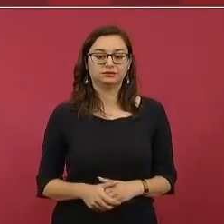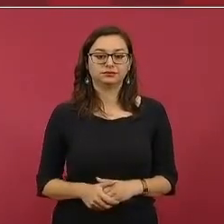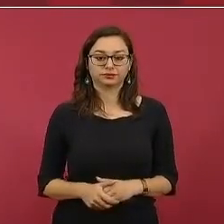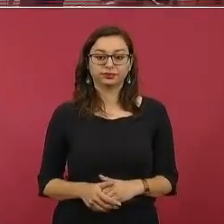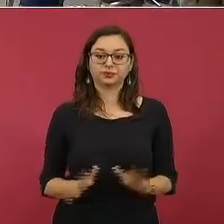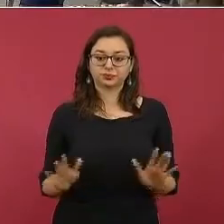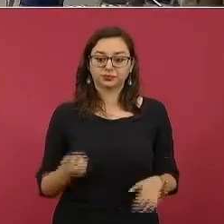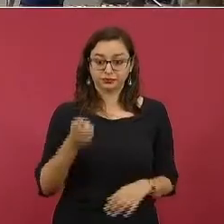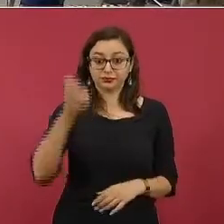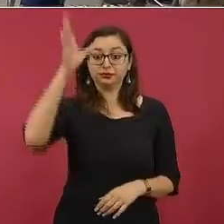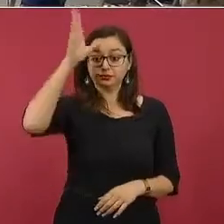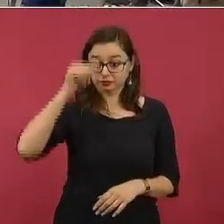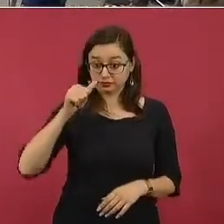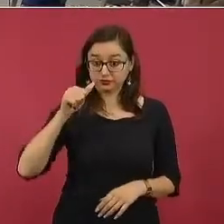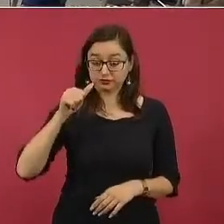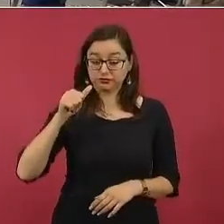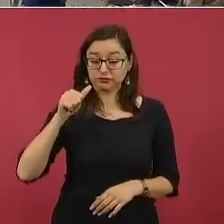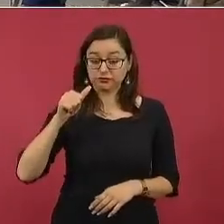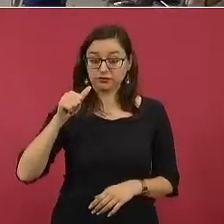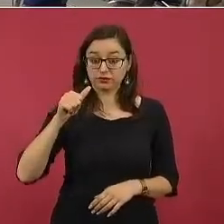quedamos en eso.